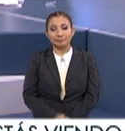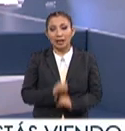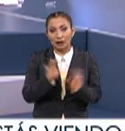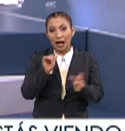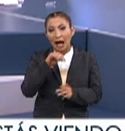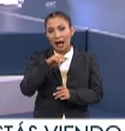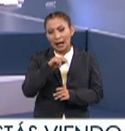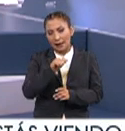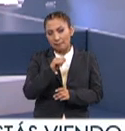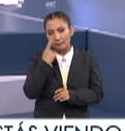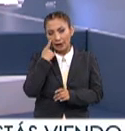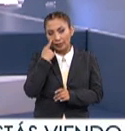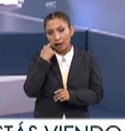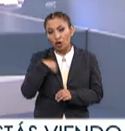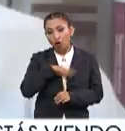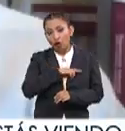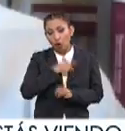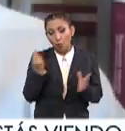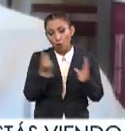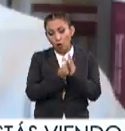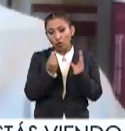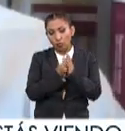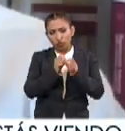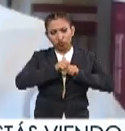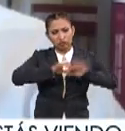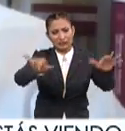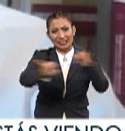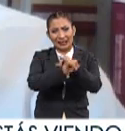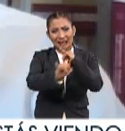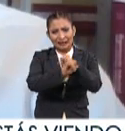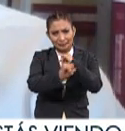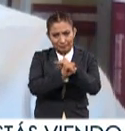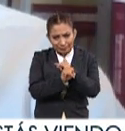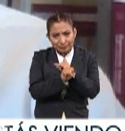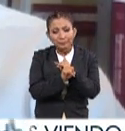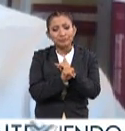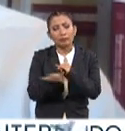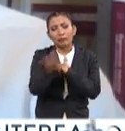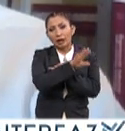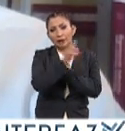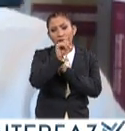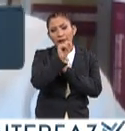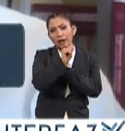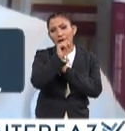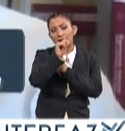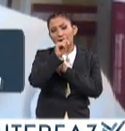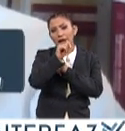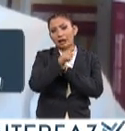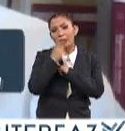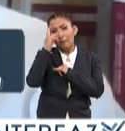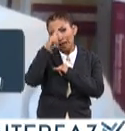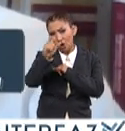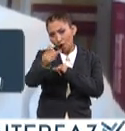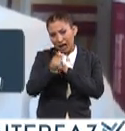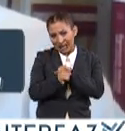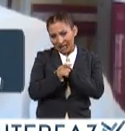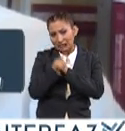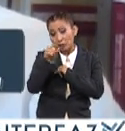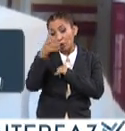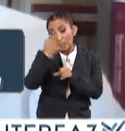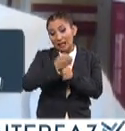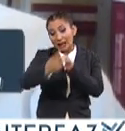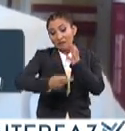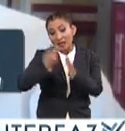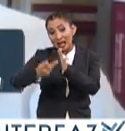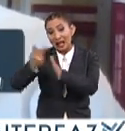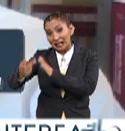Así es, Anita, fíjate que estamos dando un curso masivo abierto en línea en el TECNM a través de la plataforma México X. Por 5ª